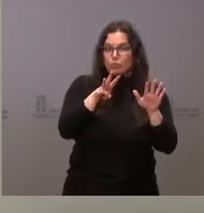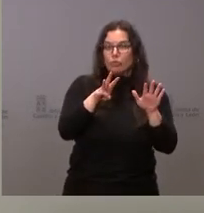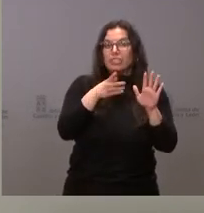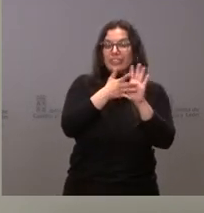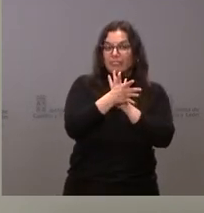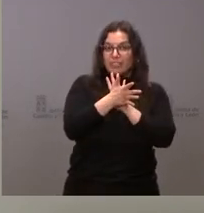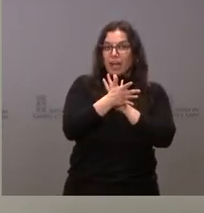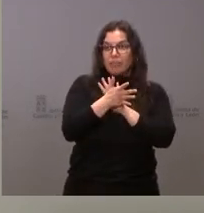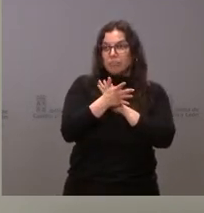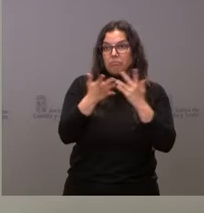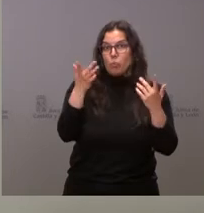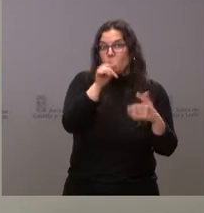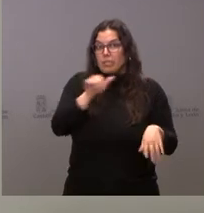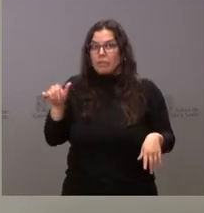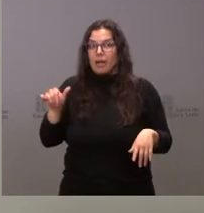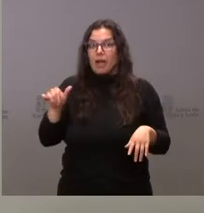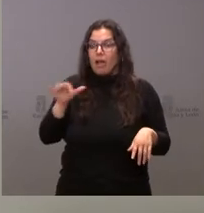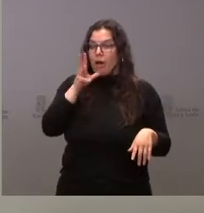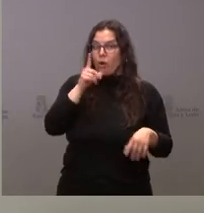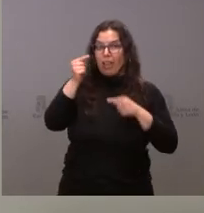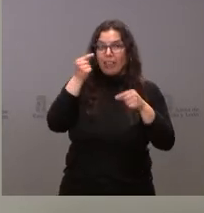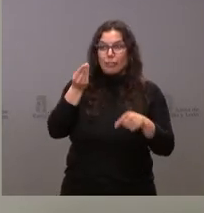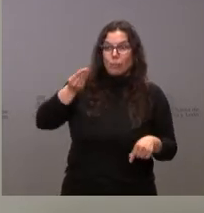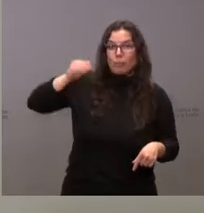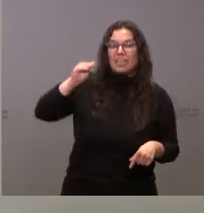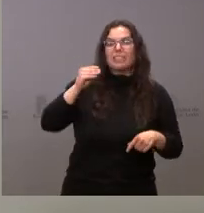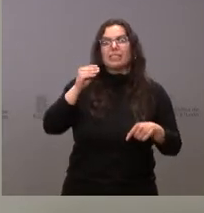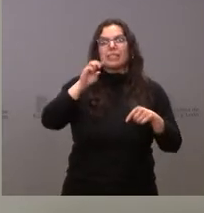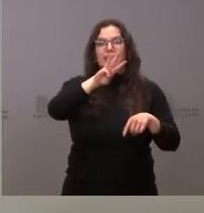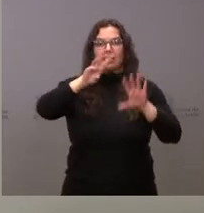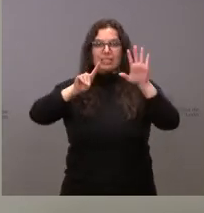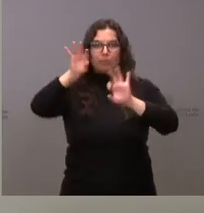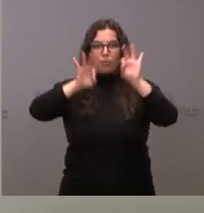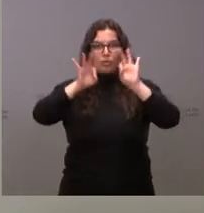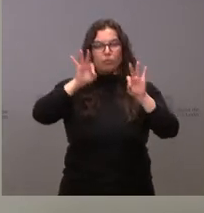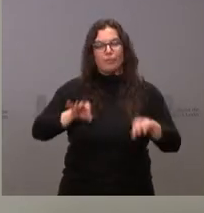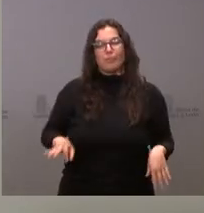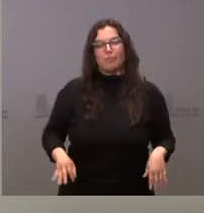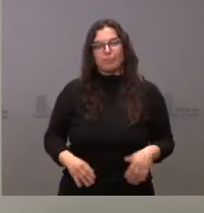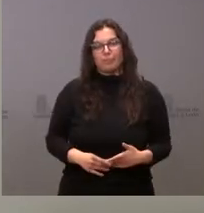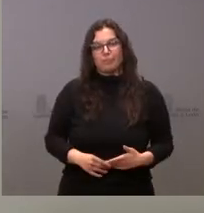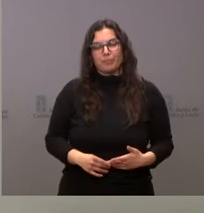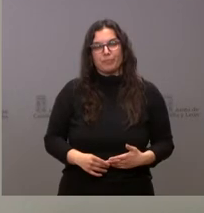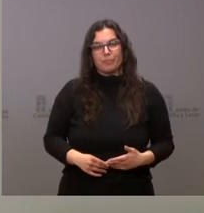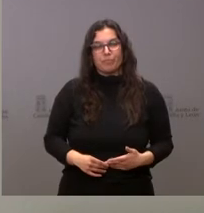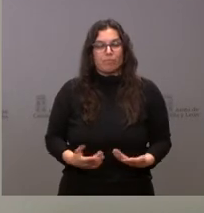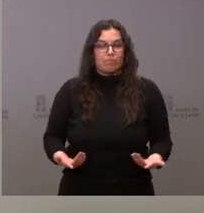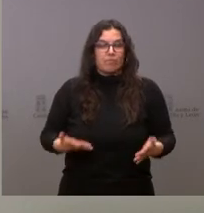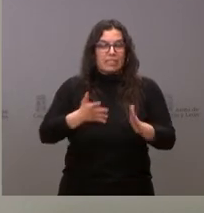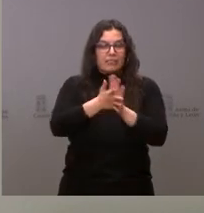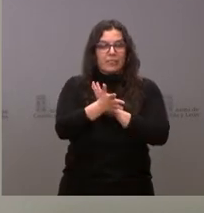supone que en apenas una semana el dato ha aumentado un 36% lo que da reflejo